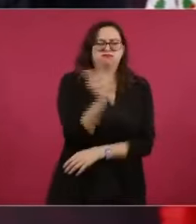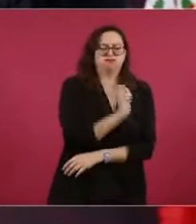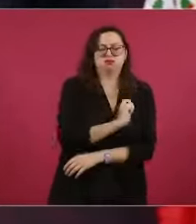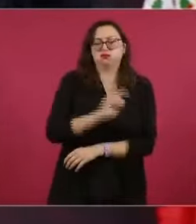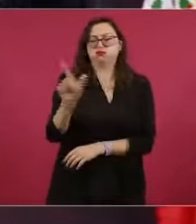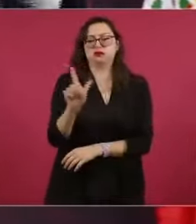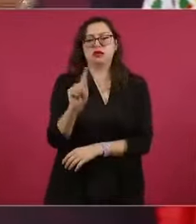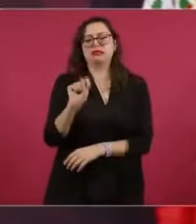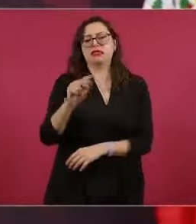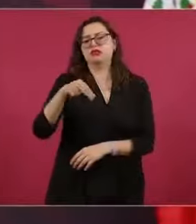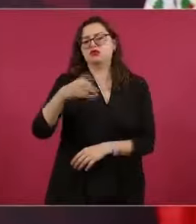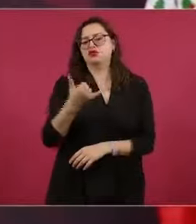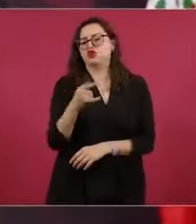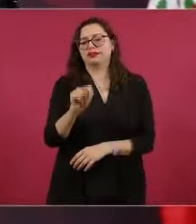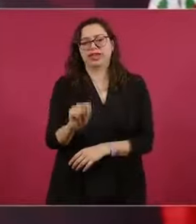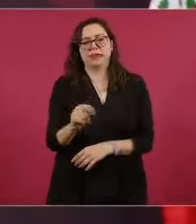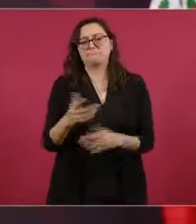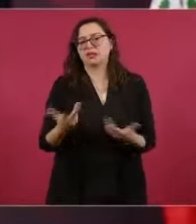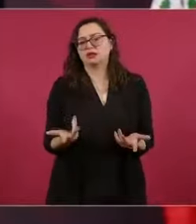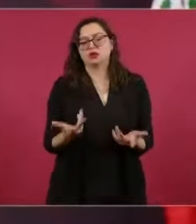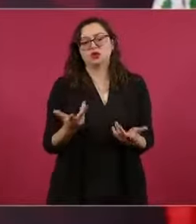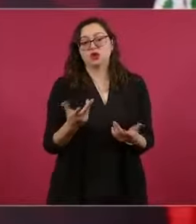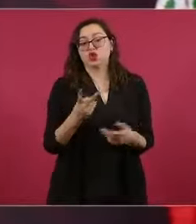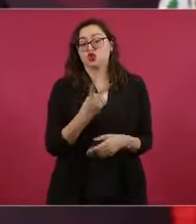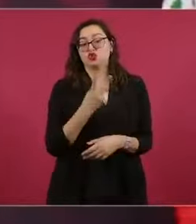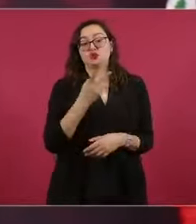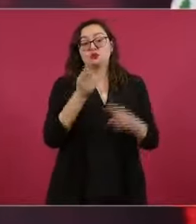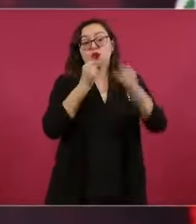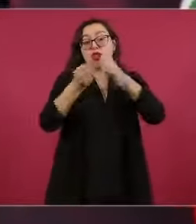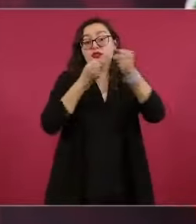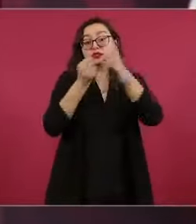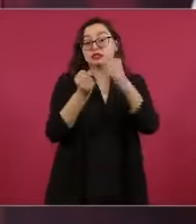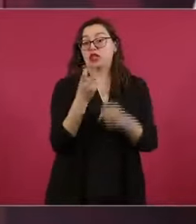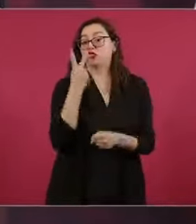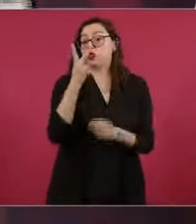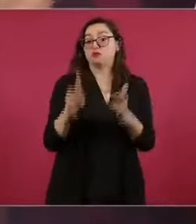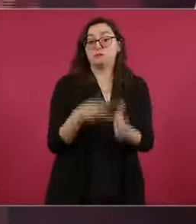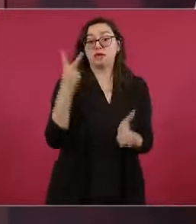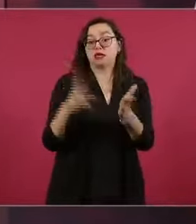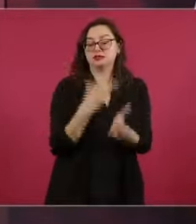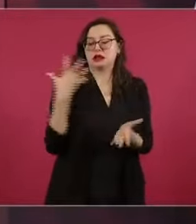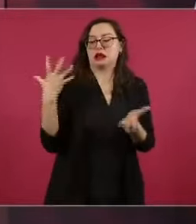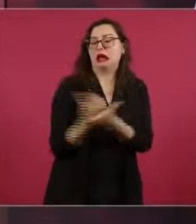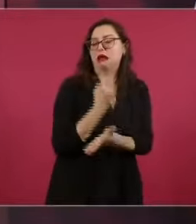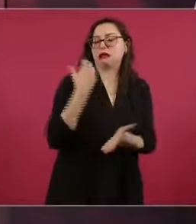New York Times, el periodista este dos veces galardonado.